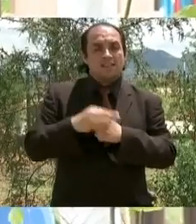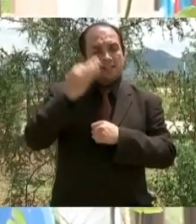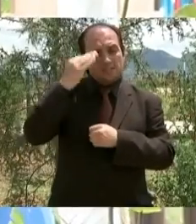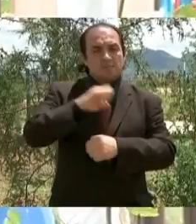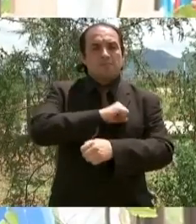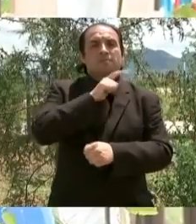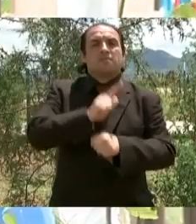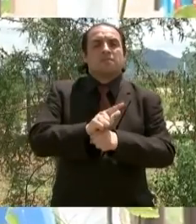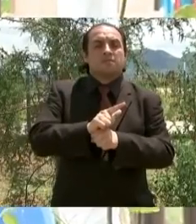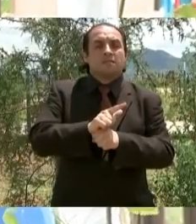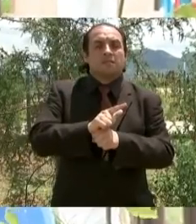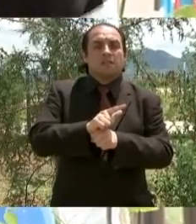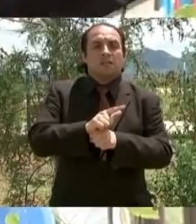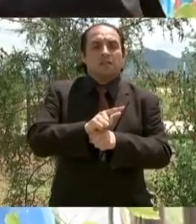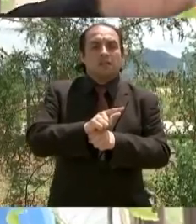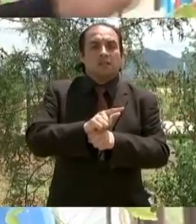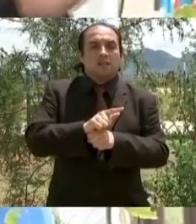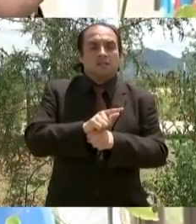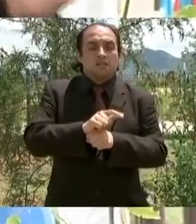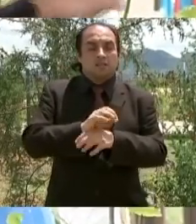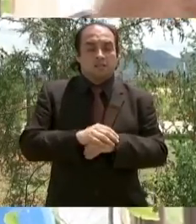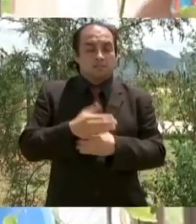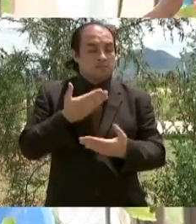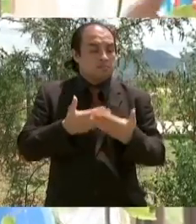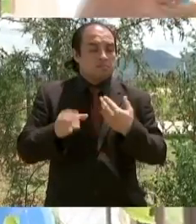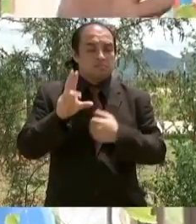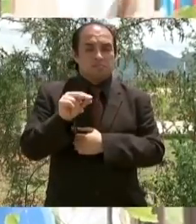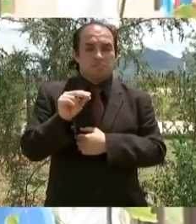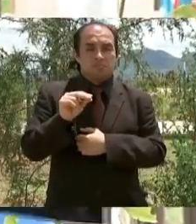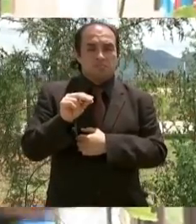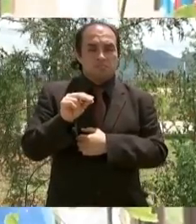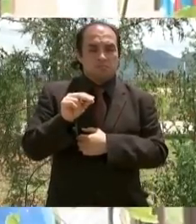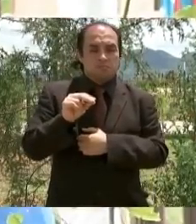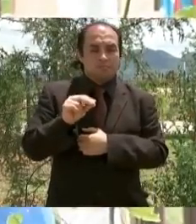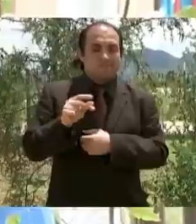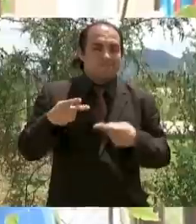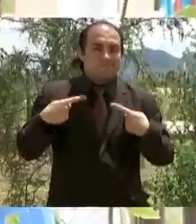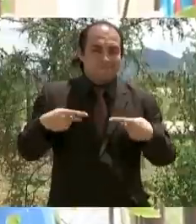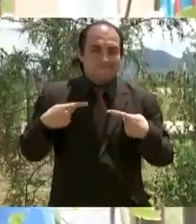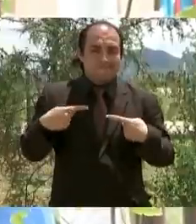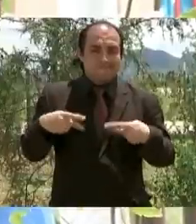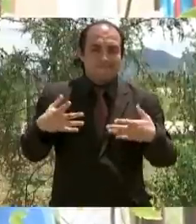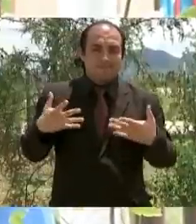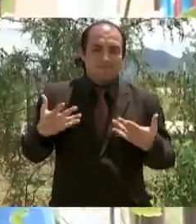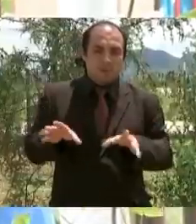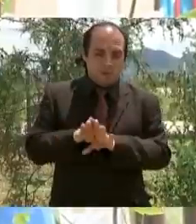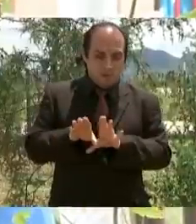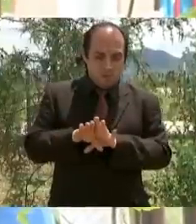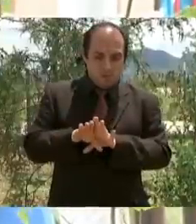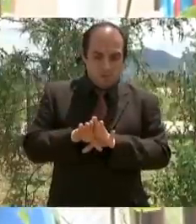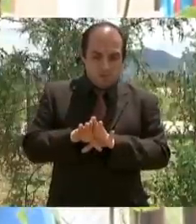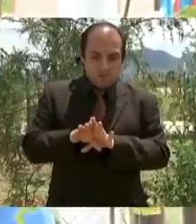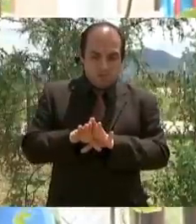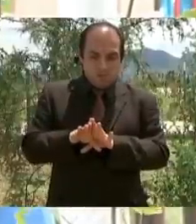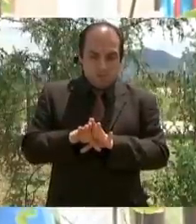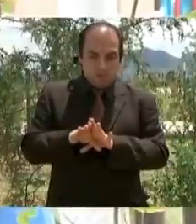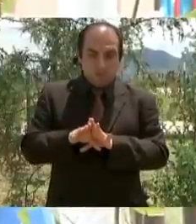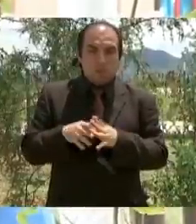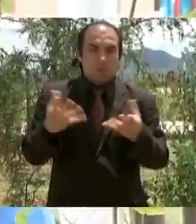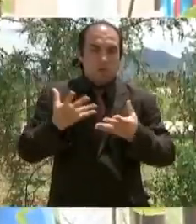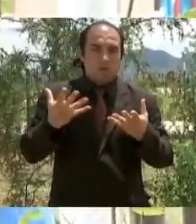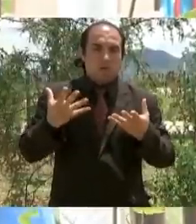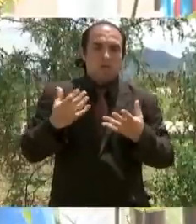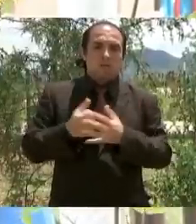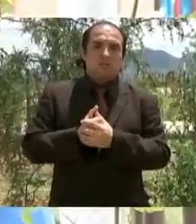especial. Ahora no, con la gente, como lo